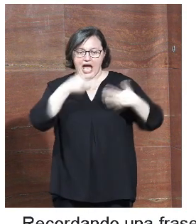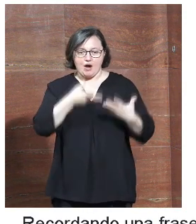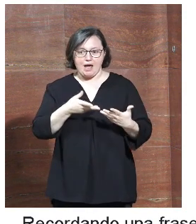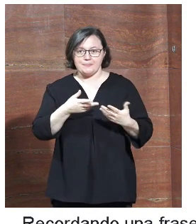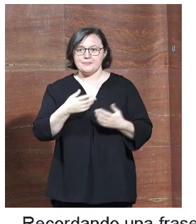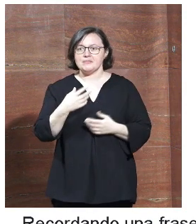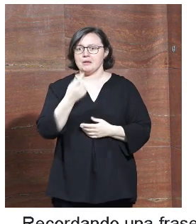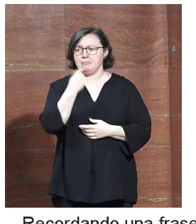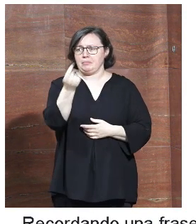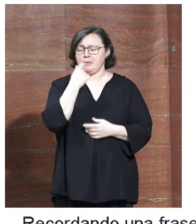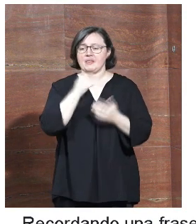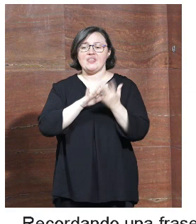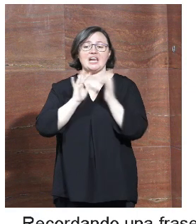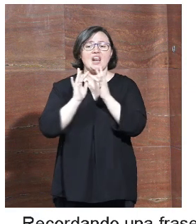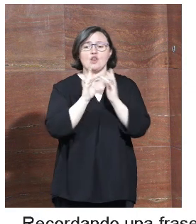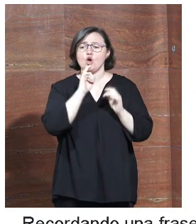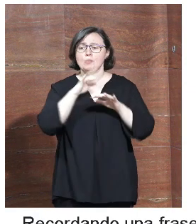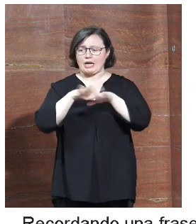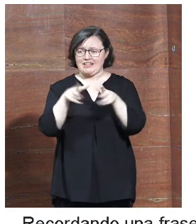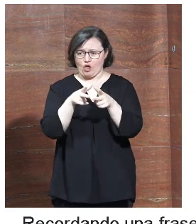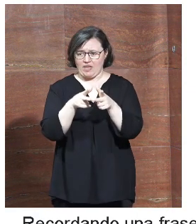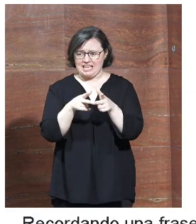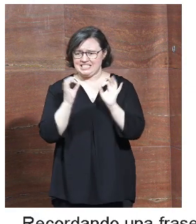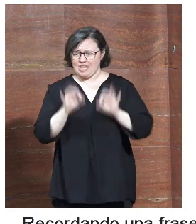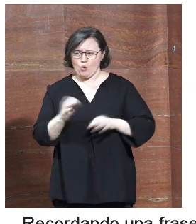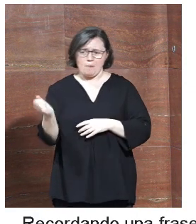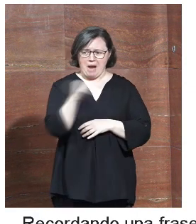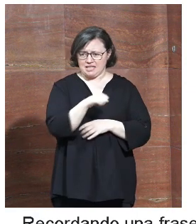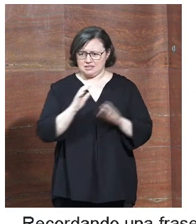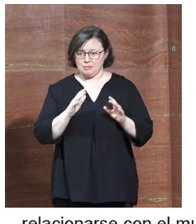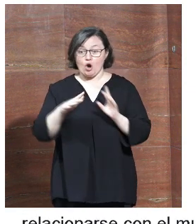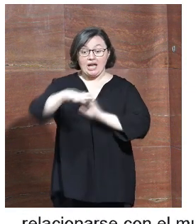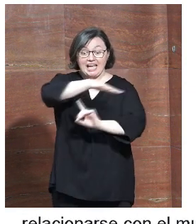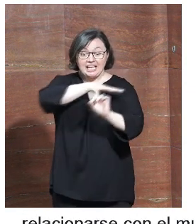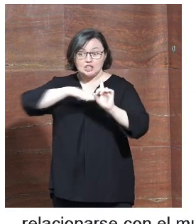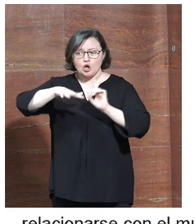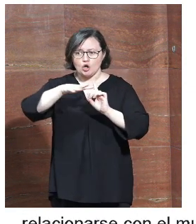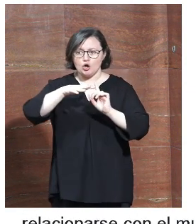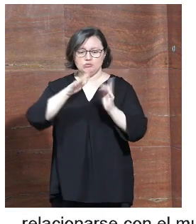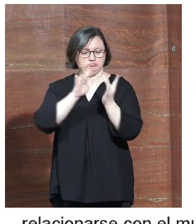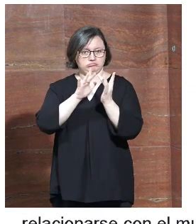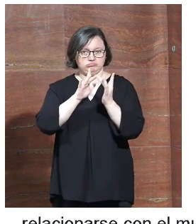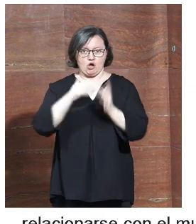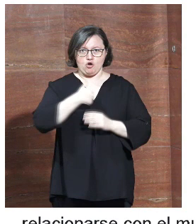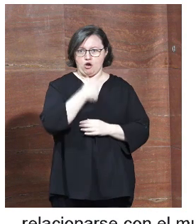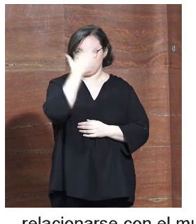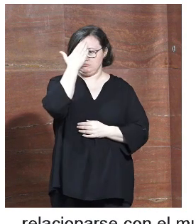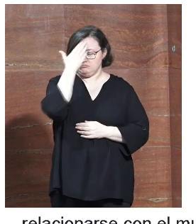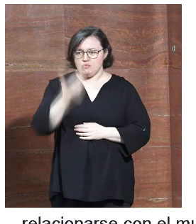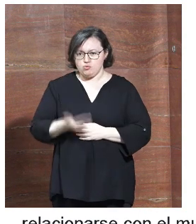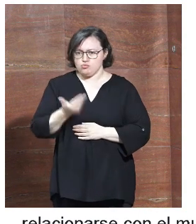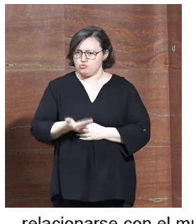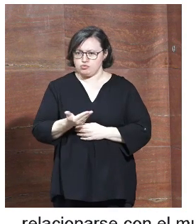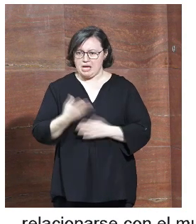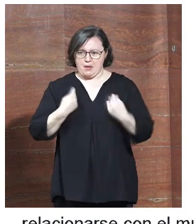habría quien nos diría que nos relacionamos más por las redes sociales, ¿no? Pero el entorno sigue teniendo una importancia vital